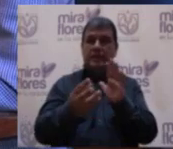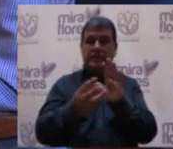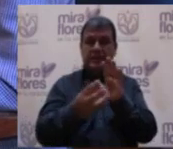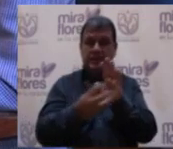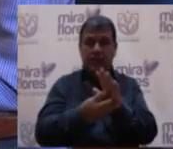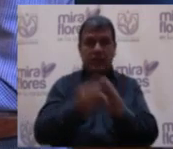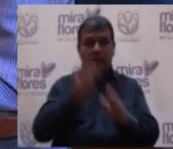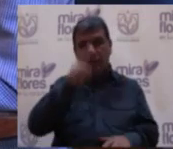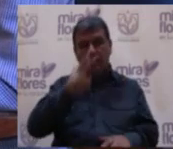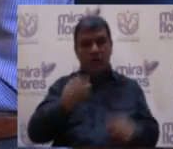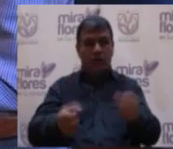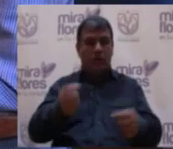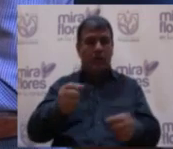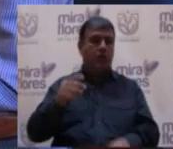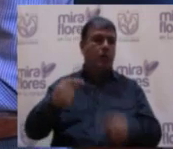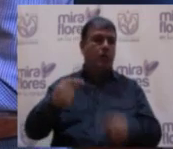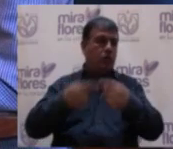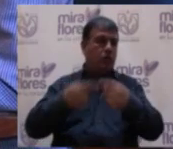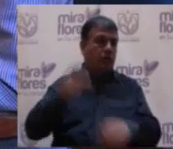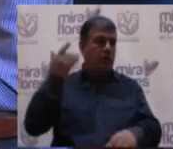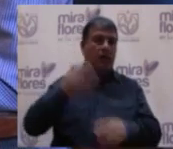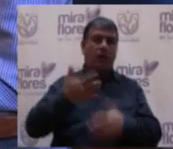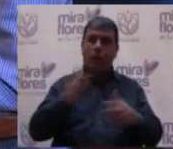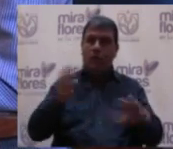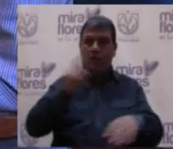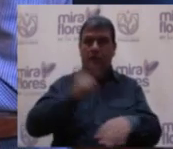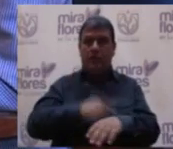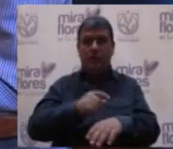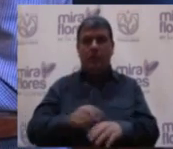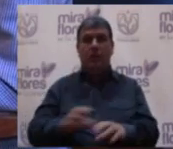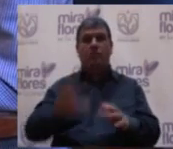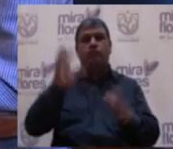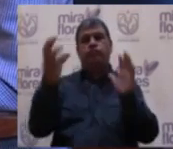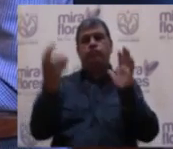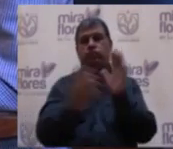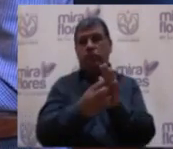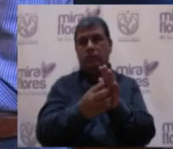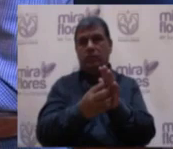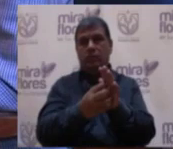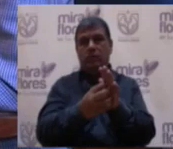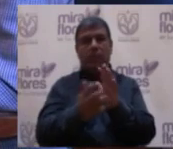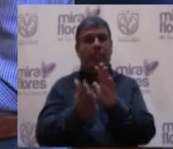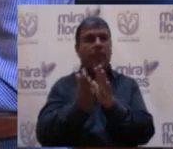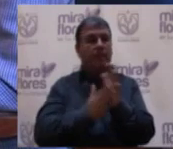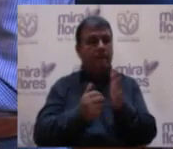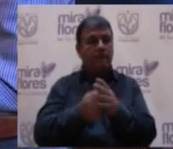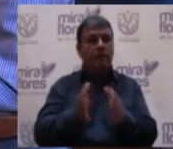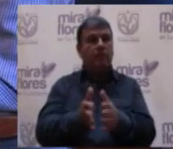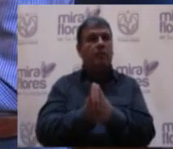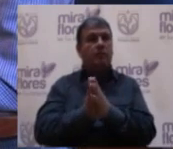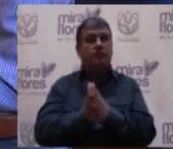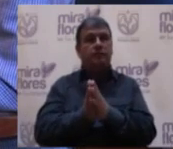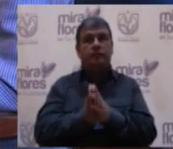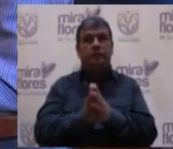localizar vehículos que suenan todos los días, a toda hora, y ponerles un sticker y decirles, por favor,